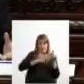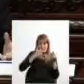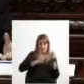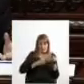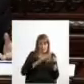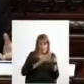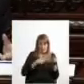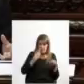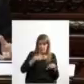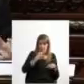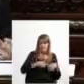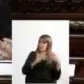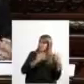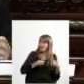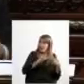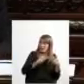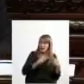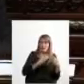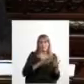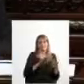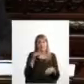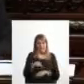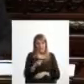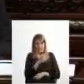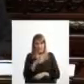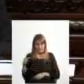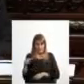es una fiesta. Esta semana,